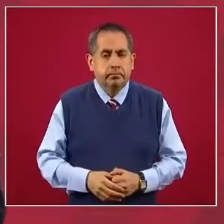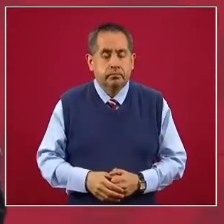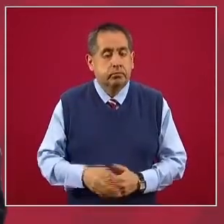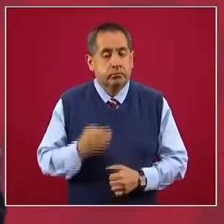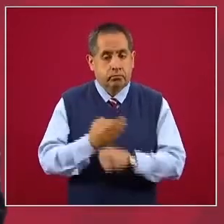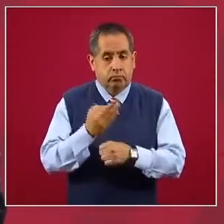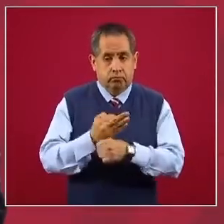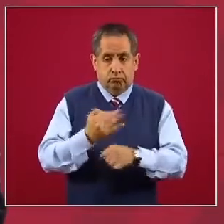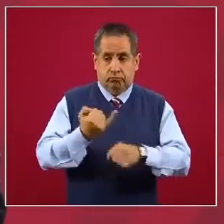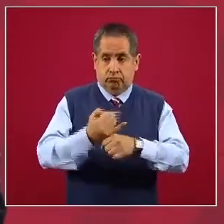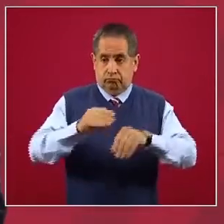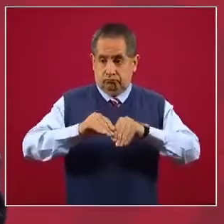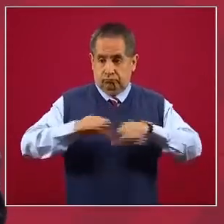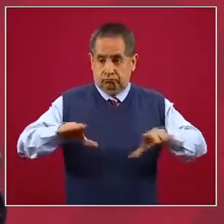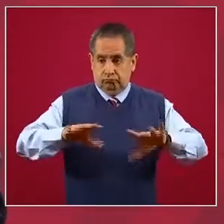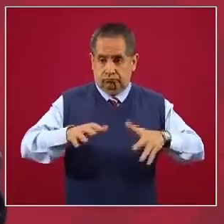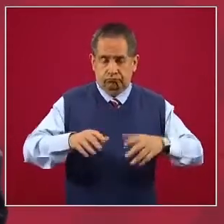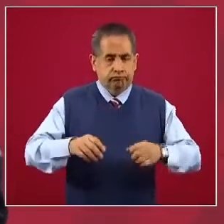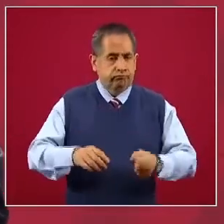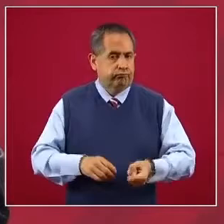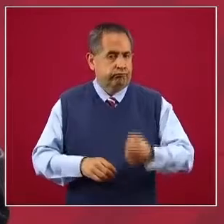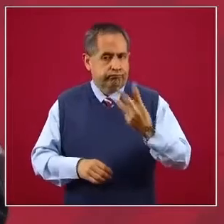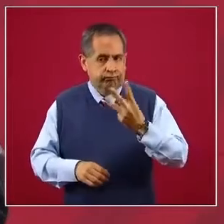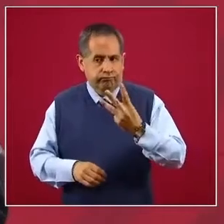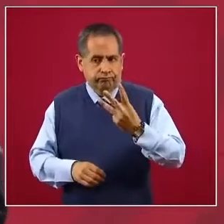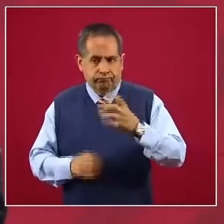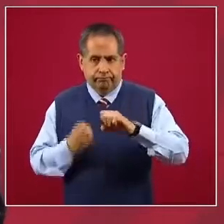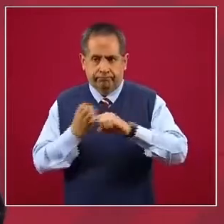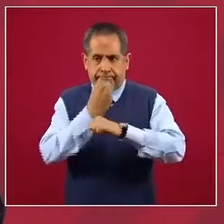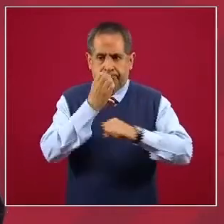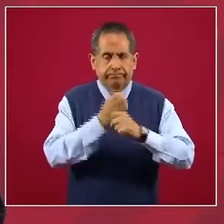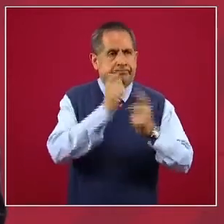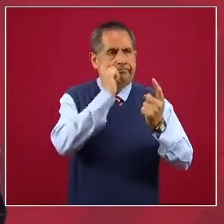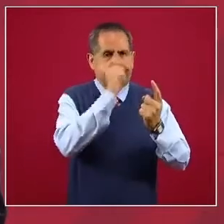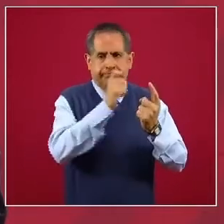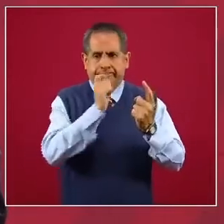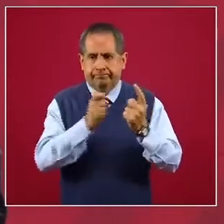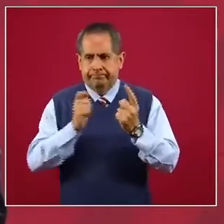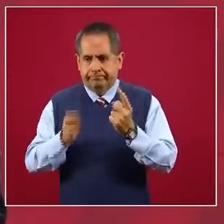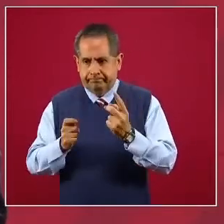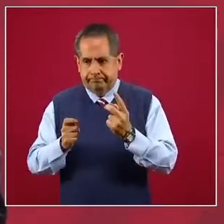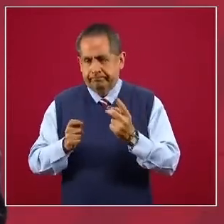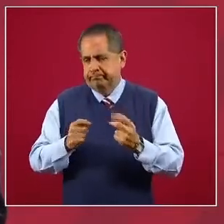técnico con 3 estados, así como lo hemos estado haciendo,